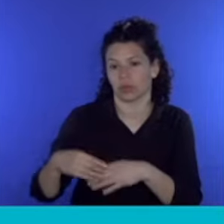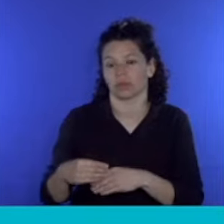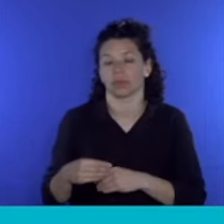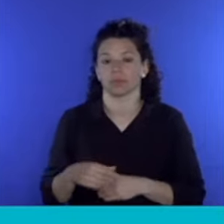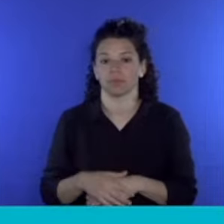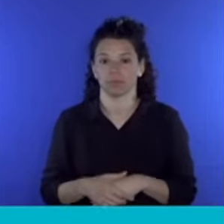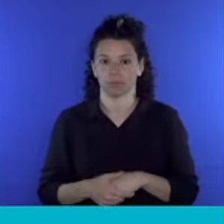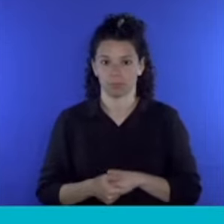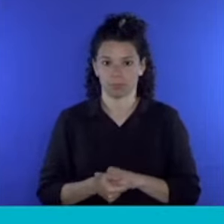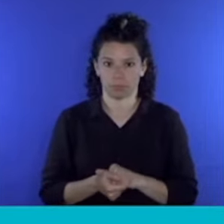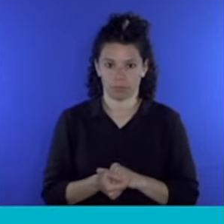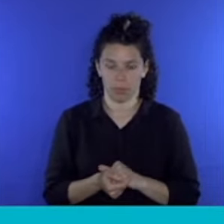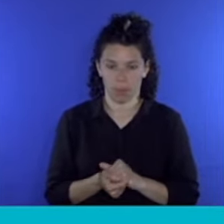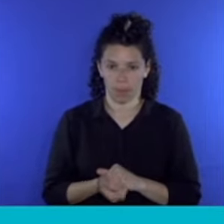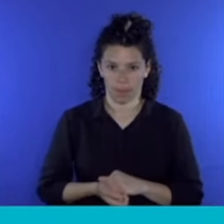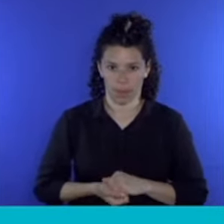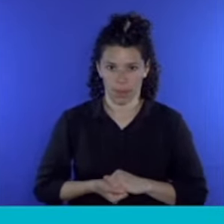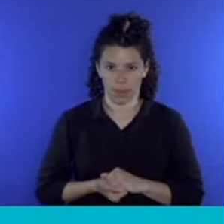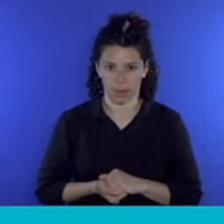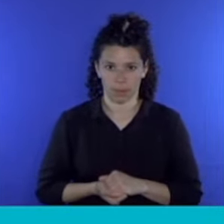brevemente.